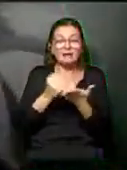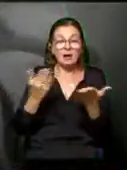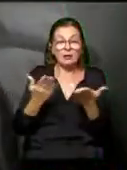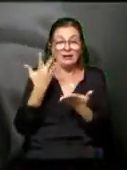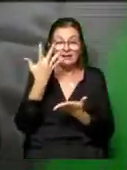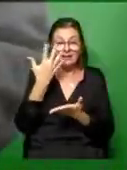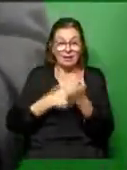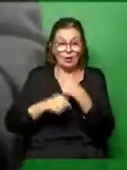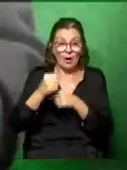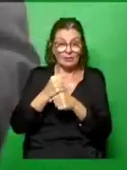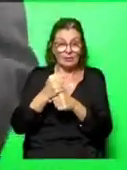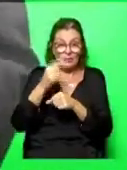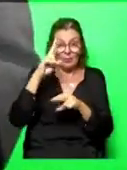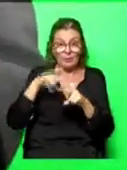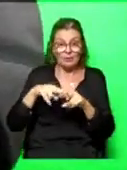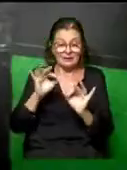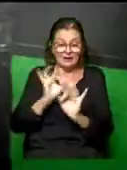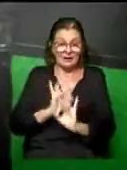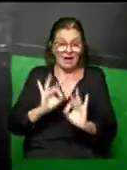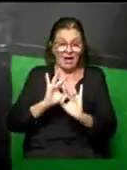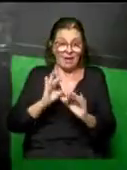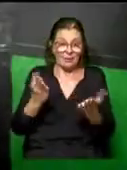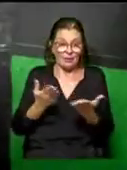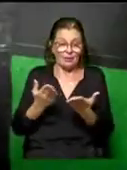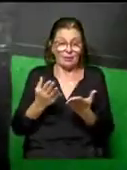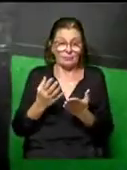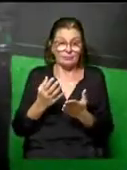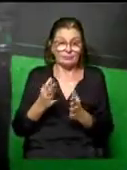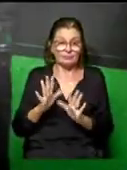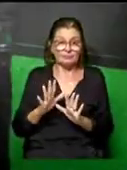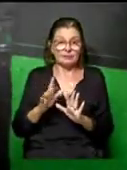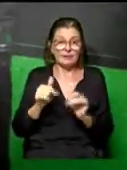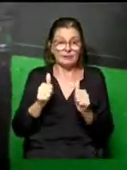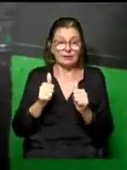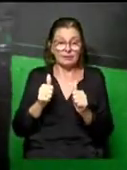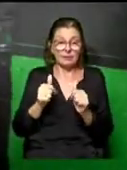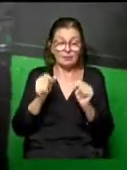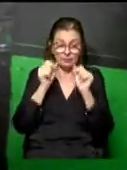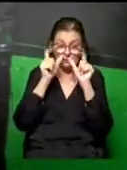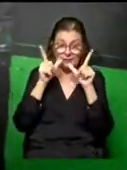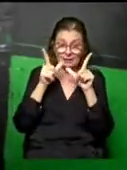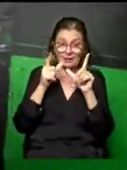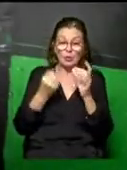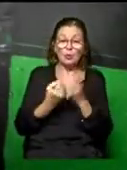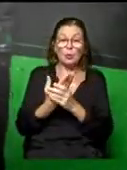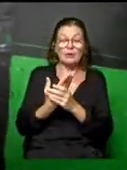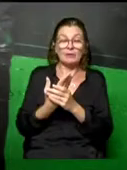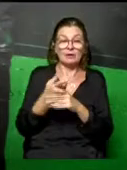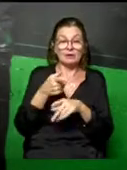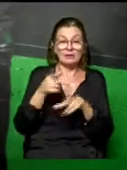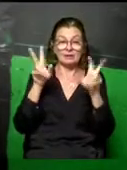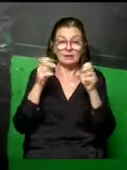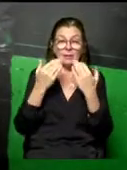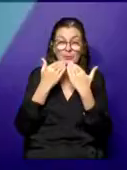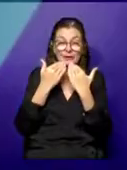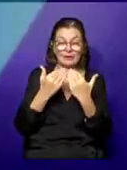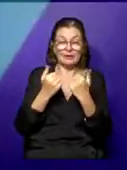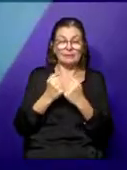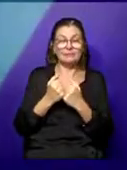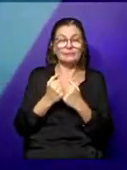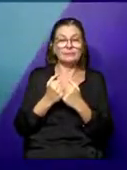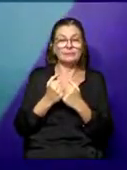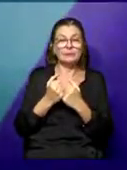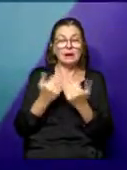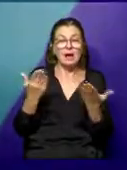de esas muertes, nada por ahora. Tremendo. Bueno, bien, Fede, vamos a estar atentos. Si surgen novedades de este asunto, muchas gracias. Por favor. Muy bien,